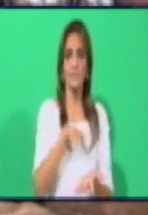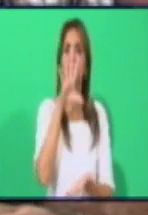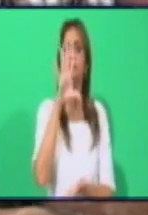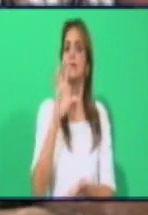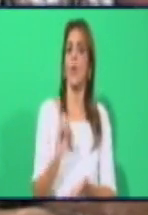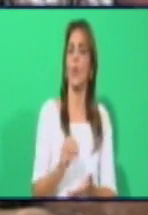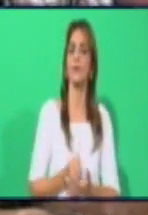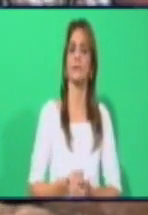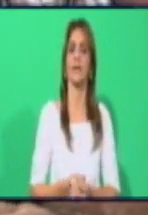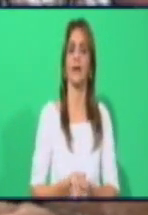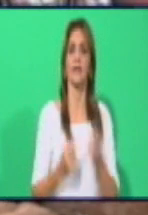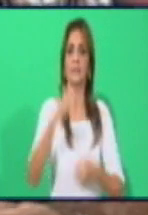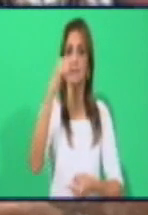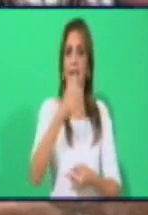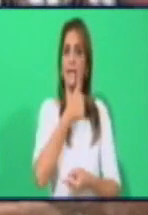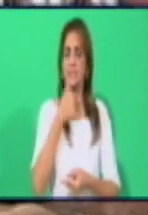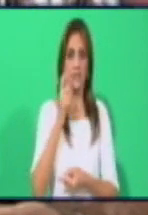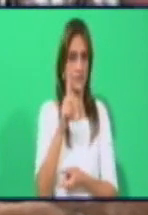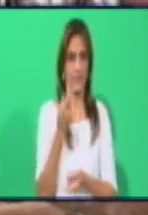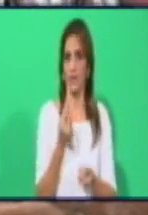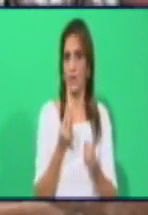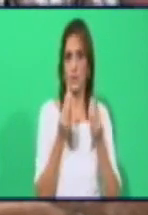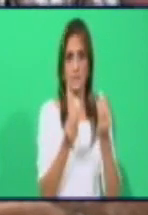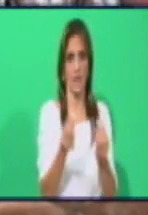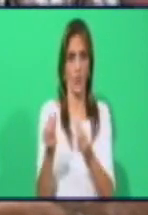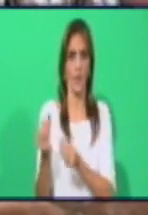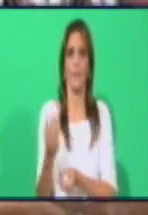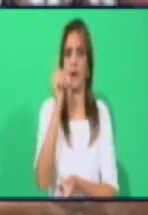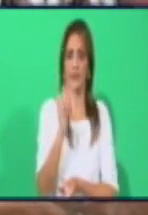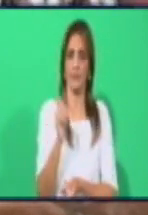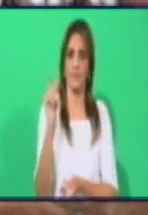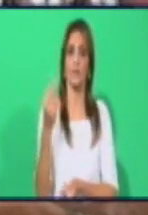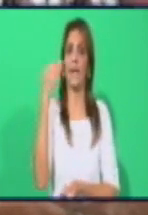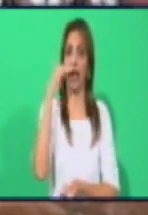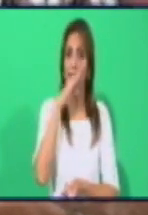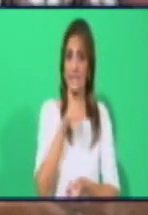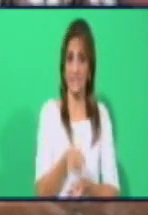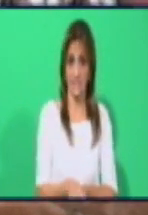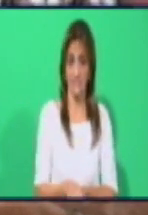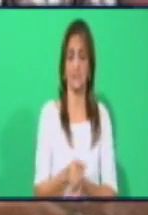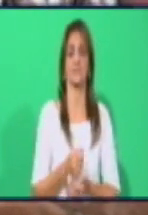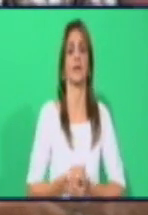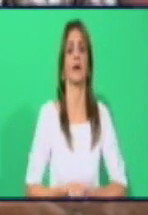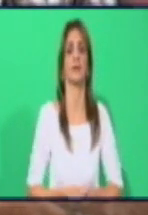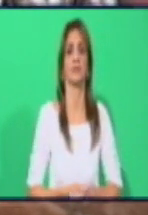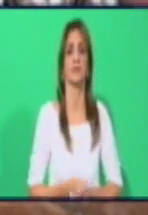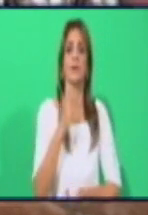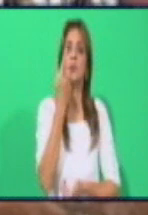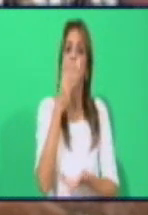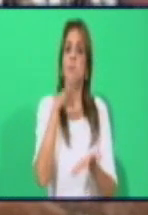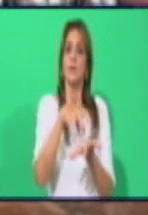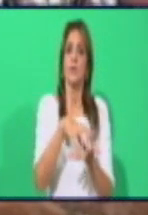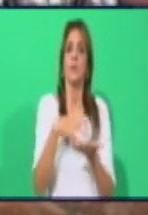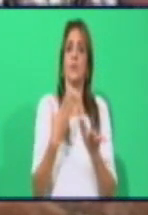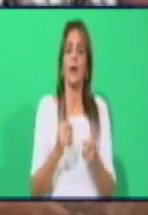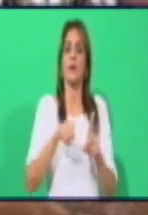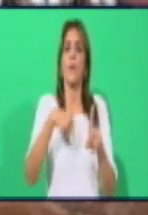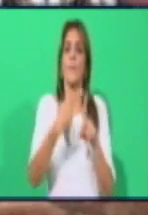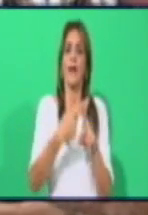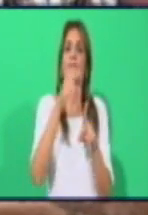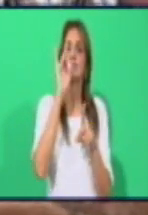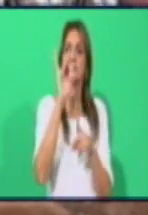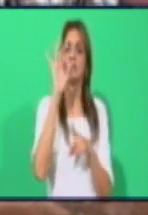mililitros de aceite de la cuota normada. En el caso de Guisa, en la bodega Pinalito, con más de 78 libras